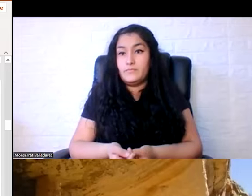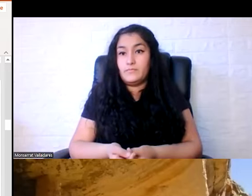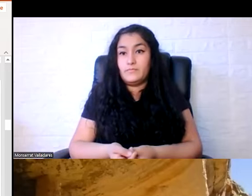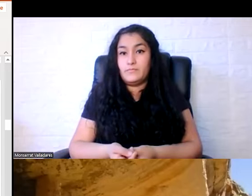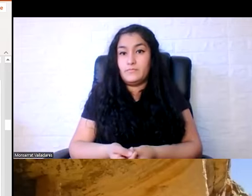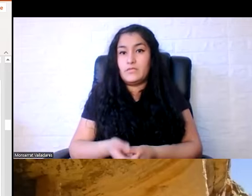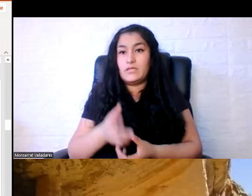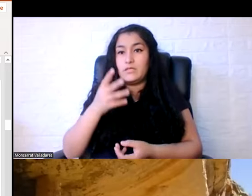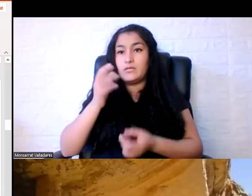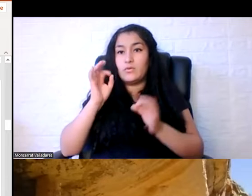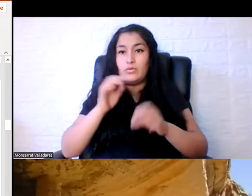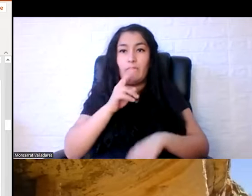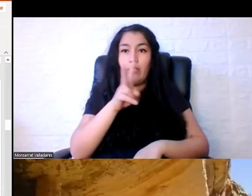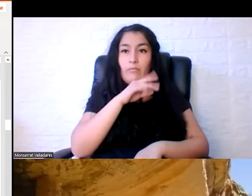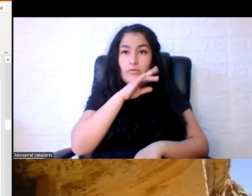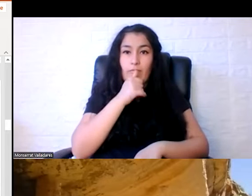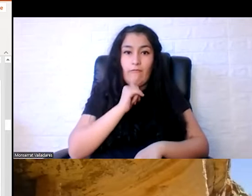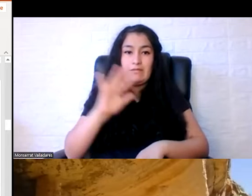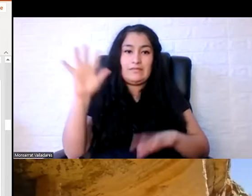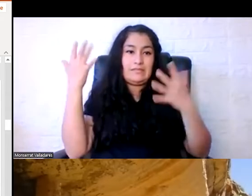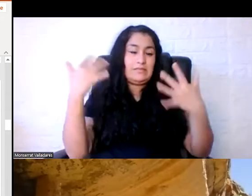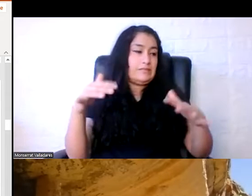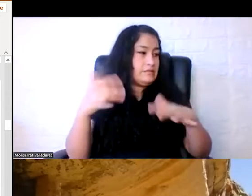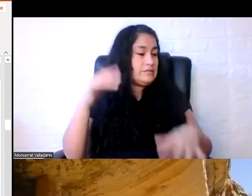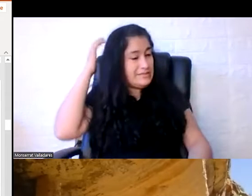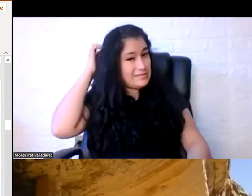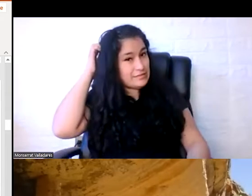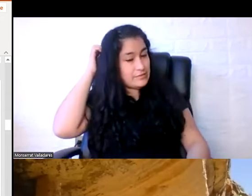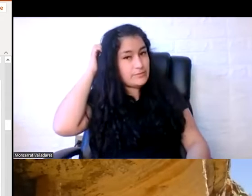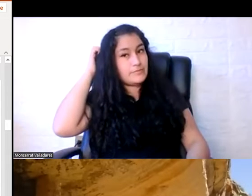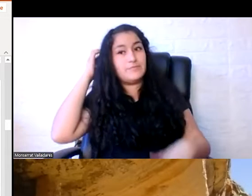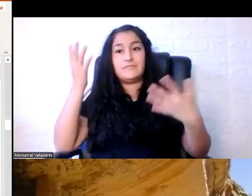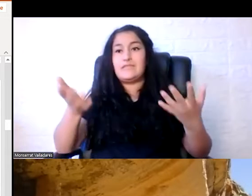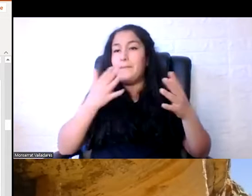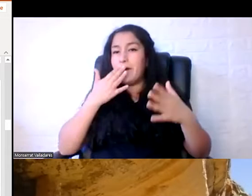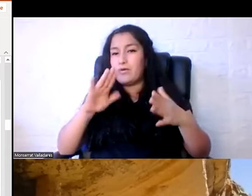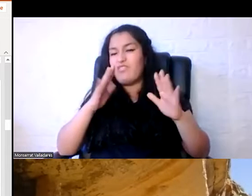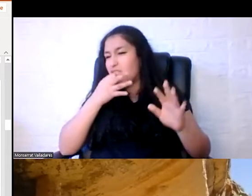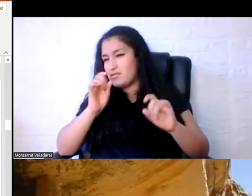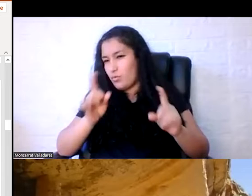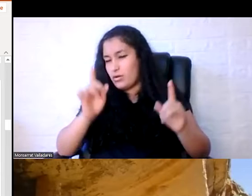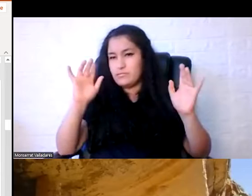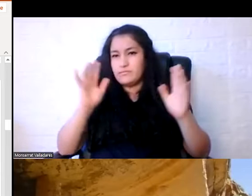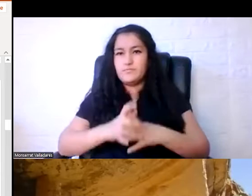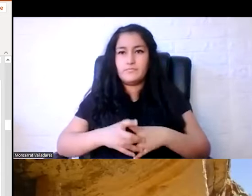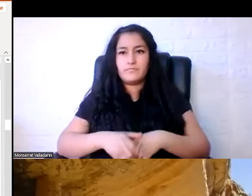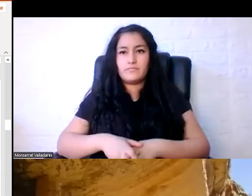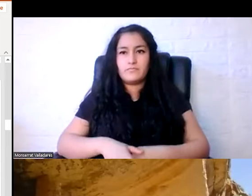ok, me quedan 2 minutos. Bueno, entonces, ok, voy a decirlo.